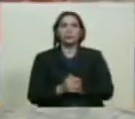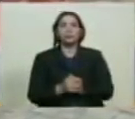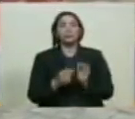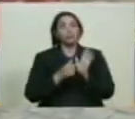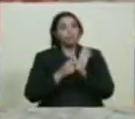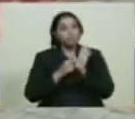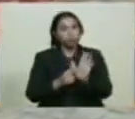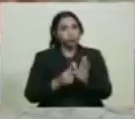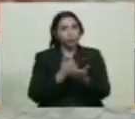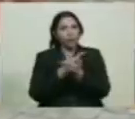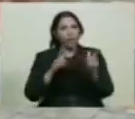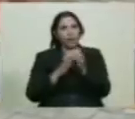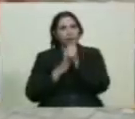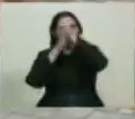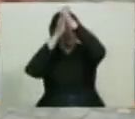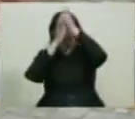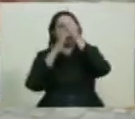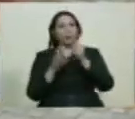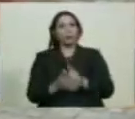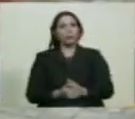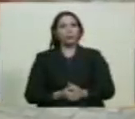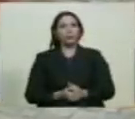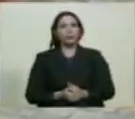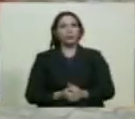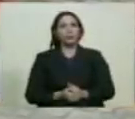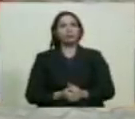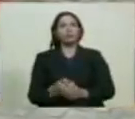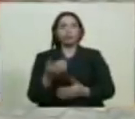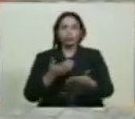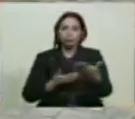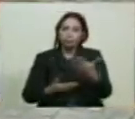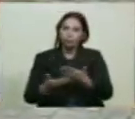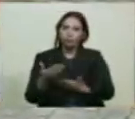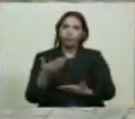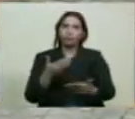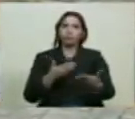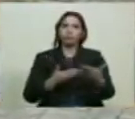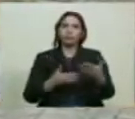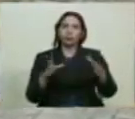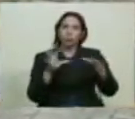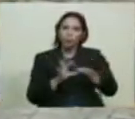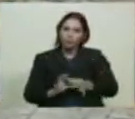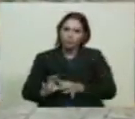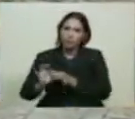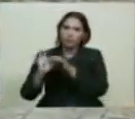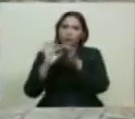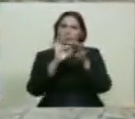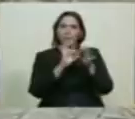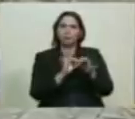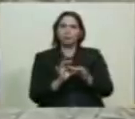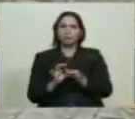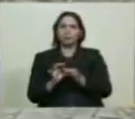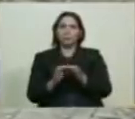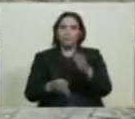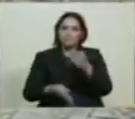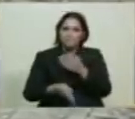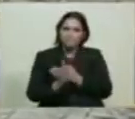Representan el liderazgo que cohesiona, que unifica, que va adelante.